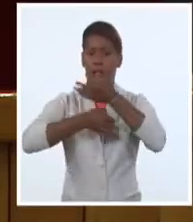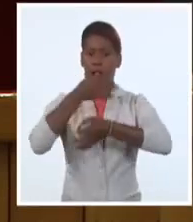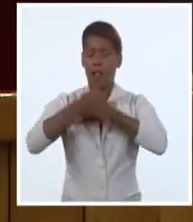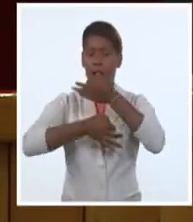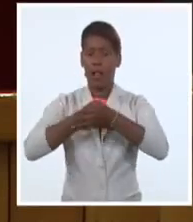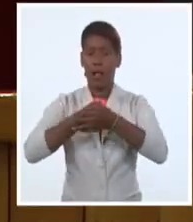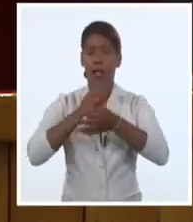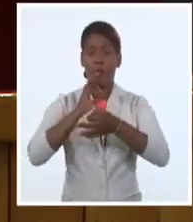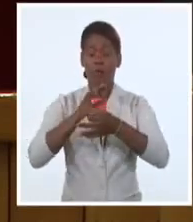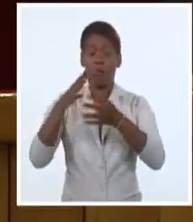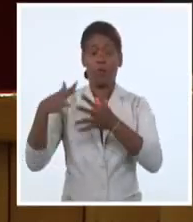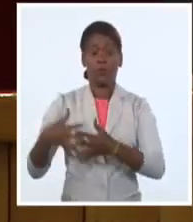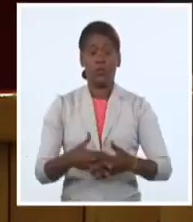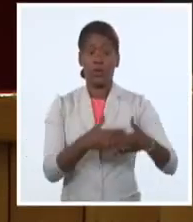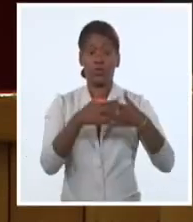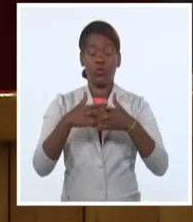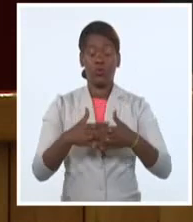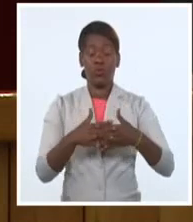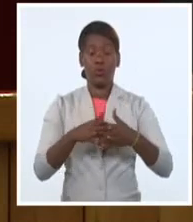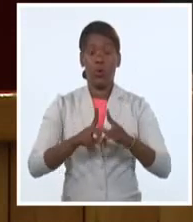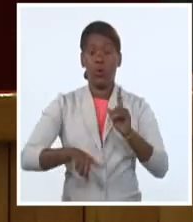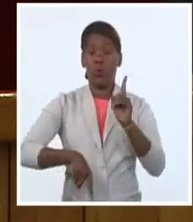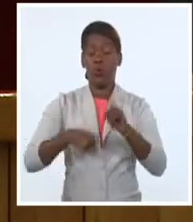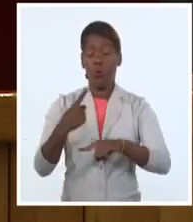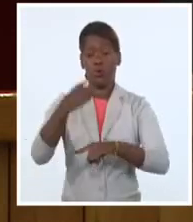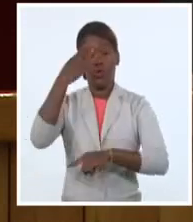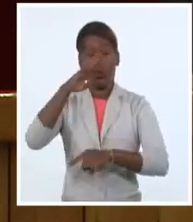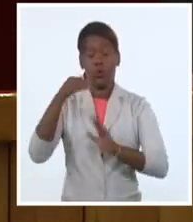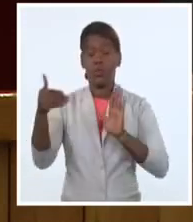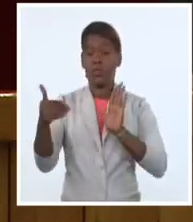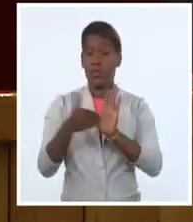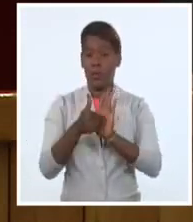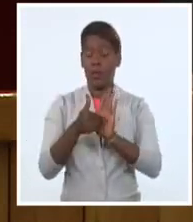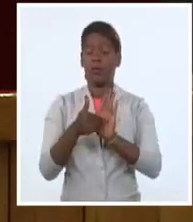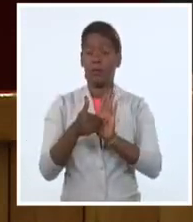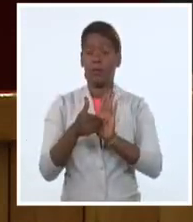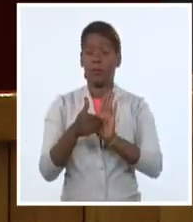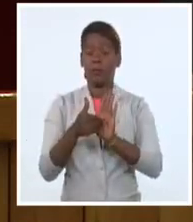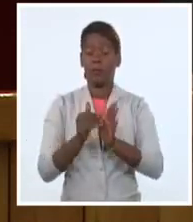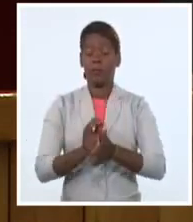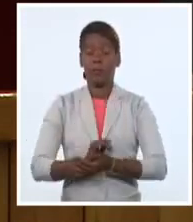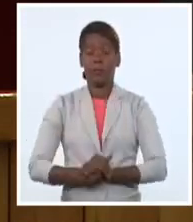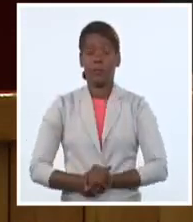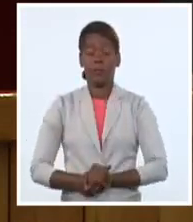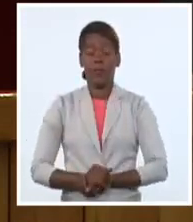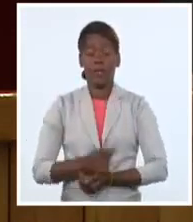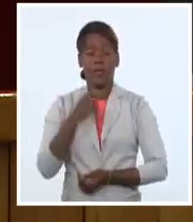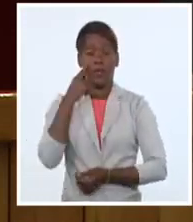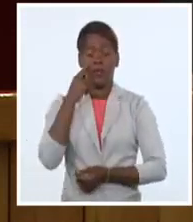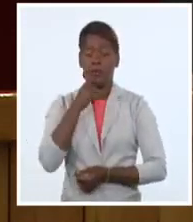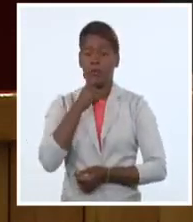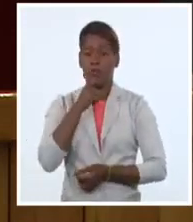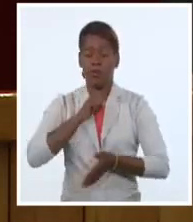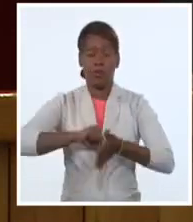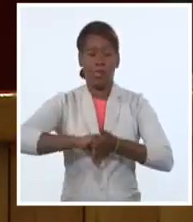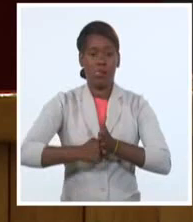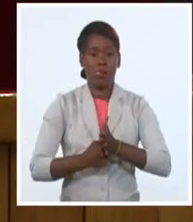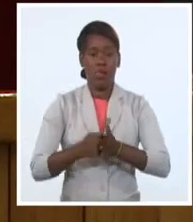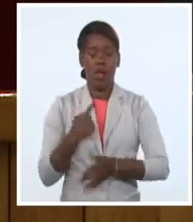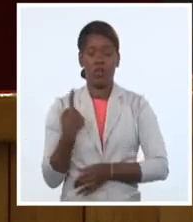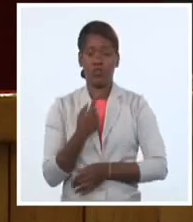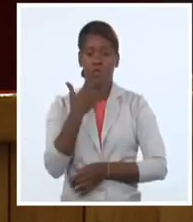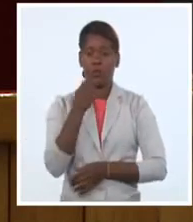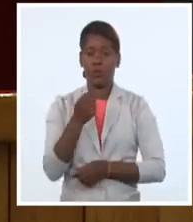gobierno norteamericano en nuestros asuntos internos y su inaceptable papel como instigador y facilitador de